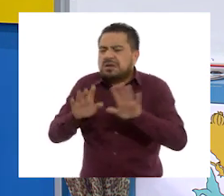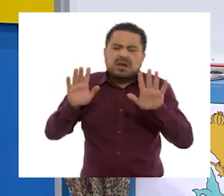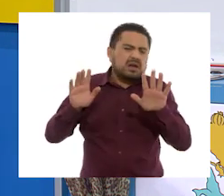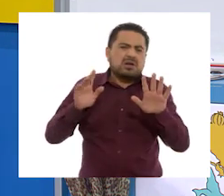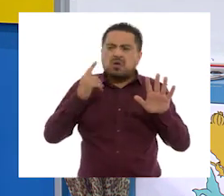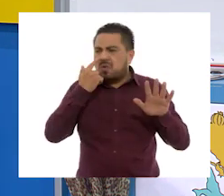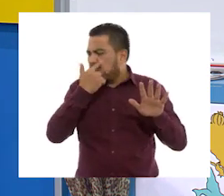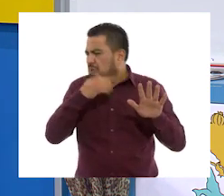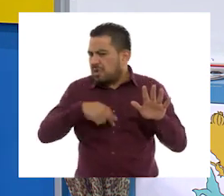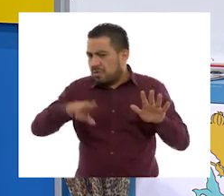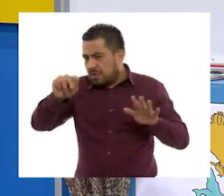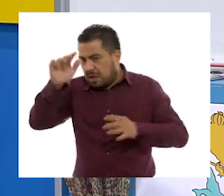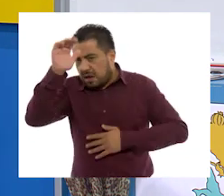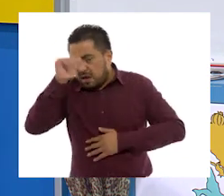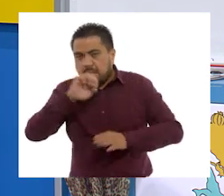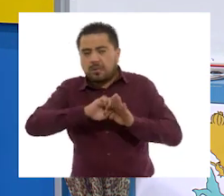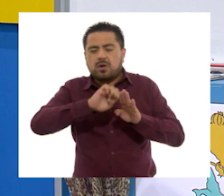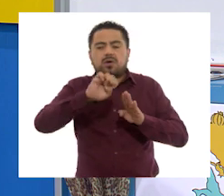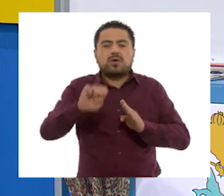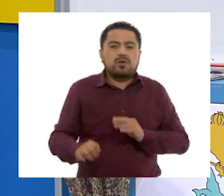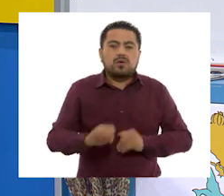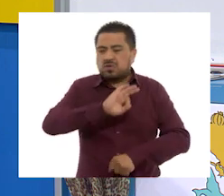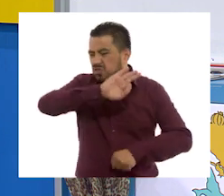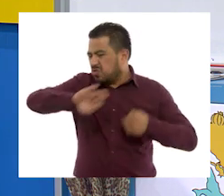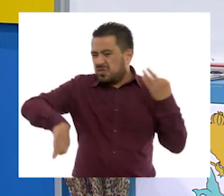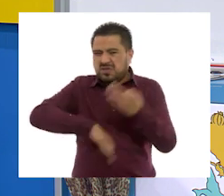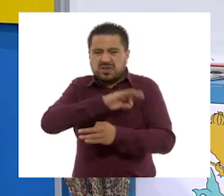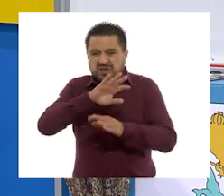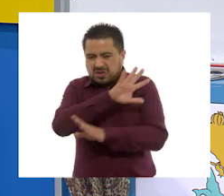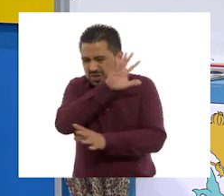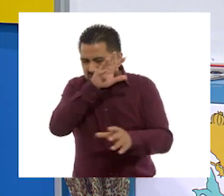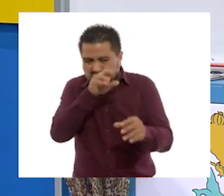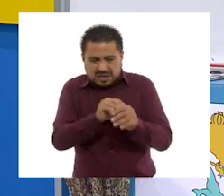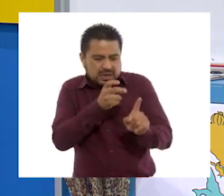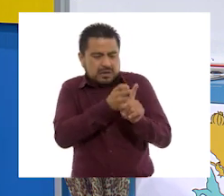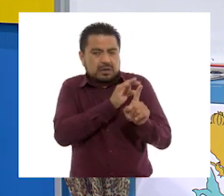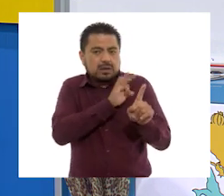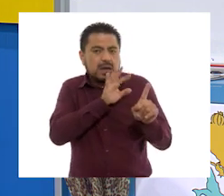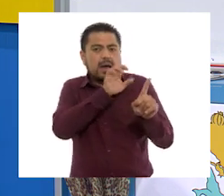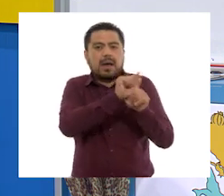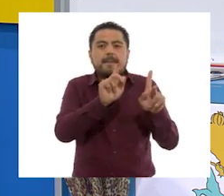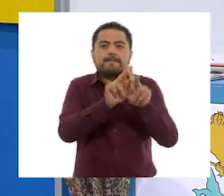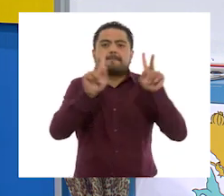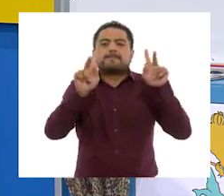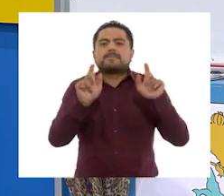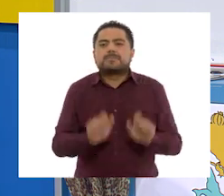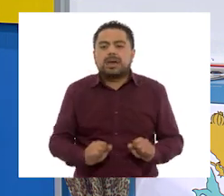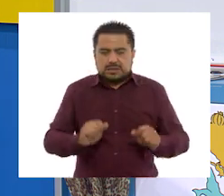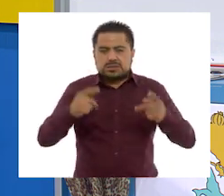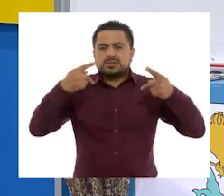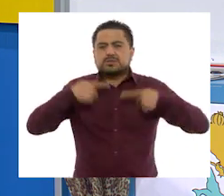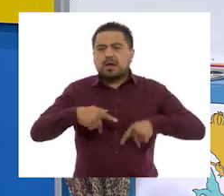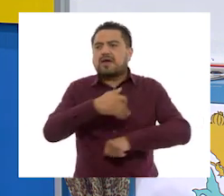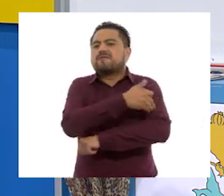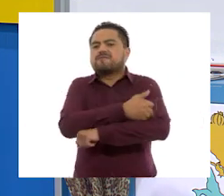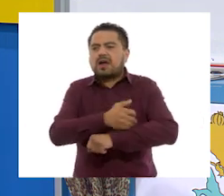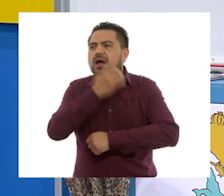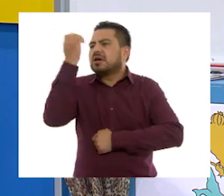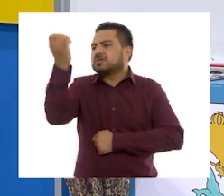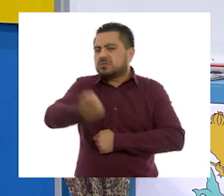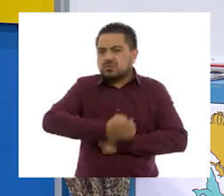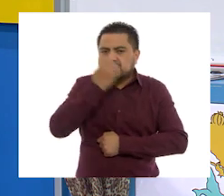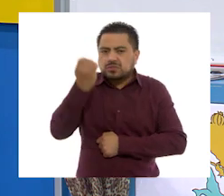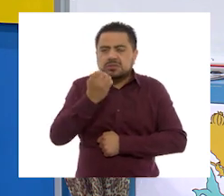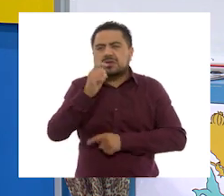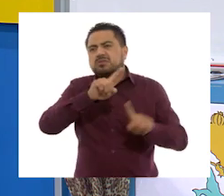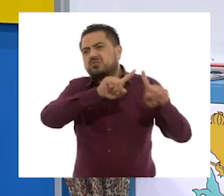quien no estoy de acuerdo. Por ejemplo, todo eso nos ayuda a alcanzar la paz entre las personas, las familias, en la escuela